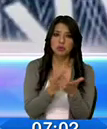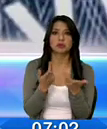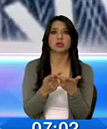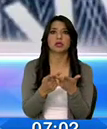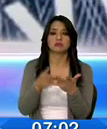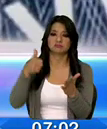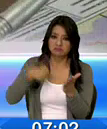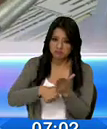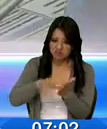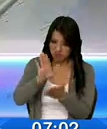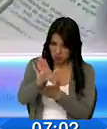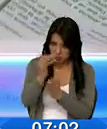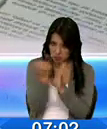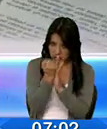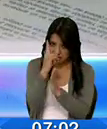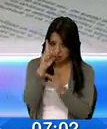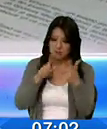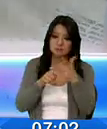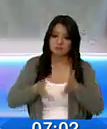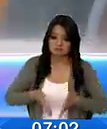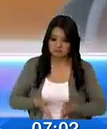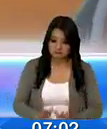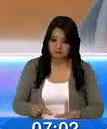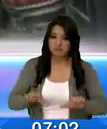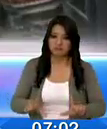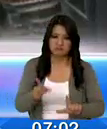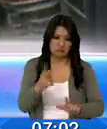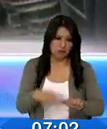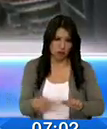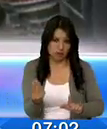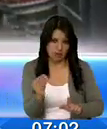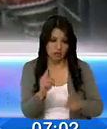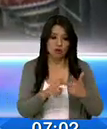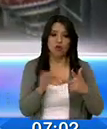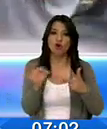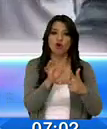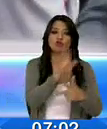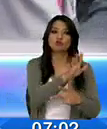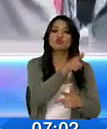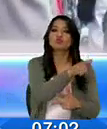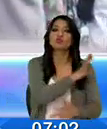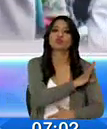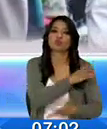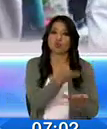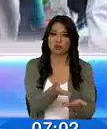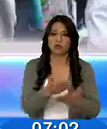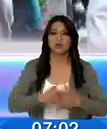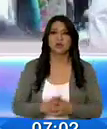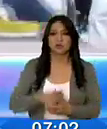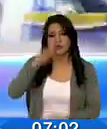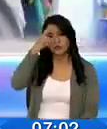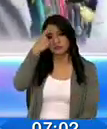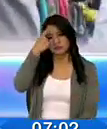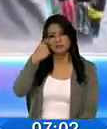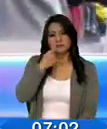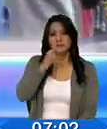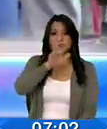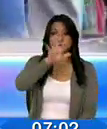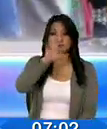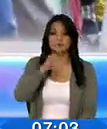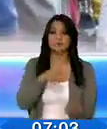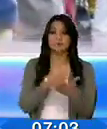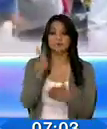documento nacional de identidad, partida de nacimiento si es menor de edad o documentos del tutor legal. El Gobierno Nacional estima que al menos